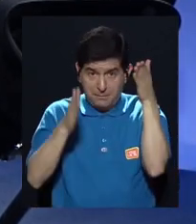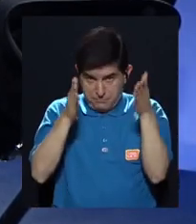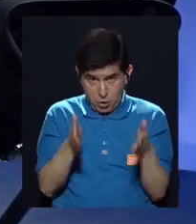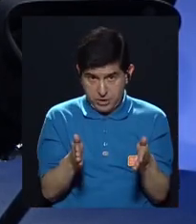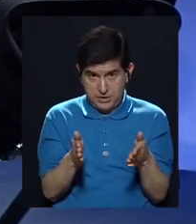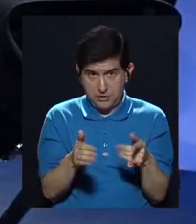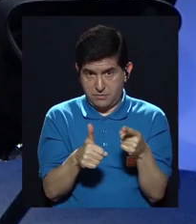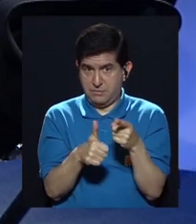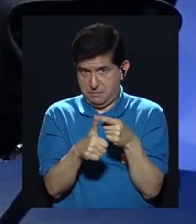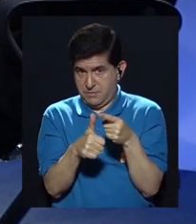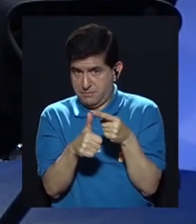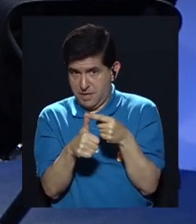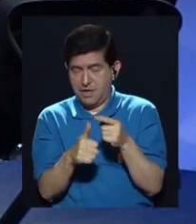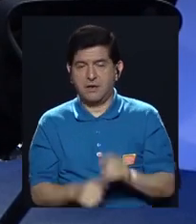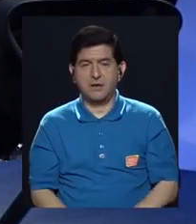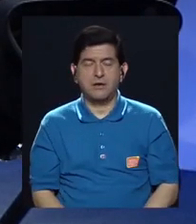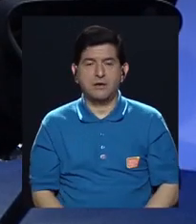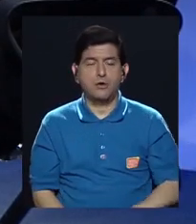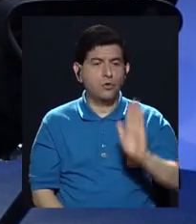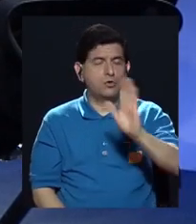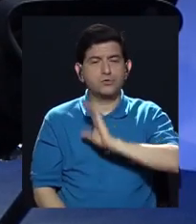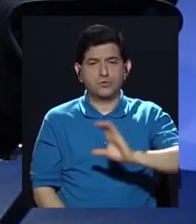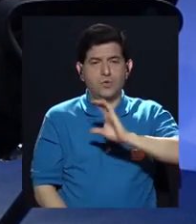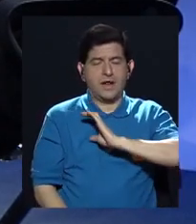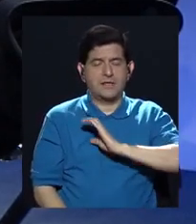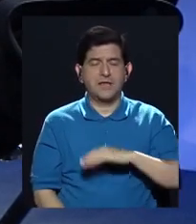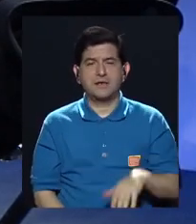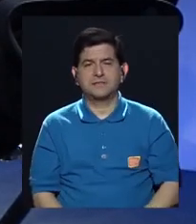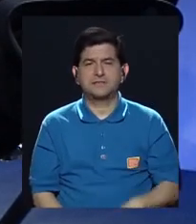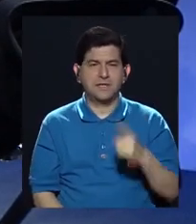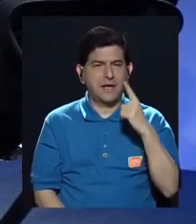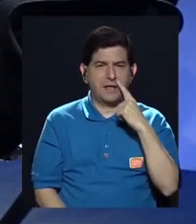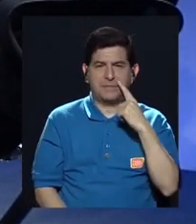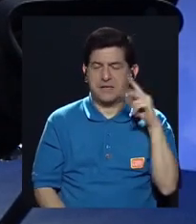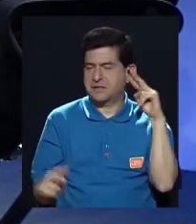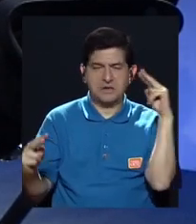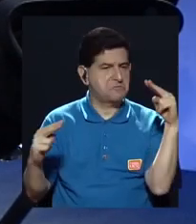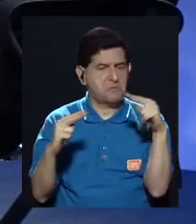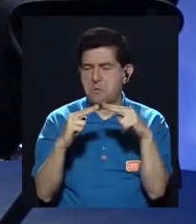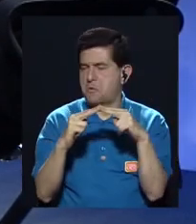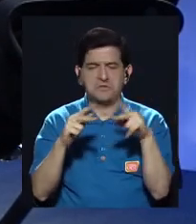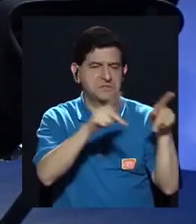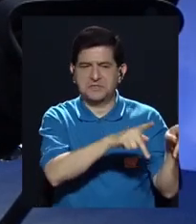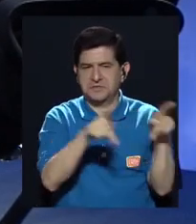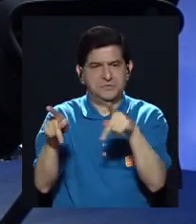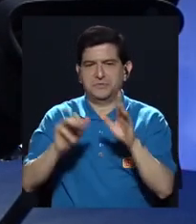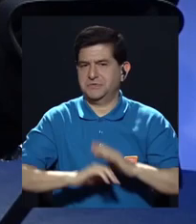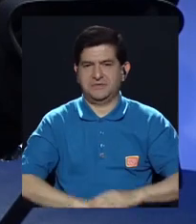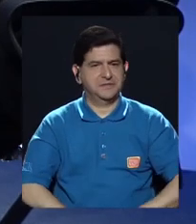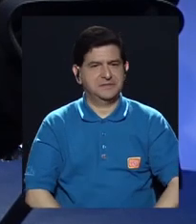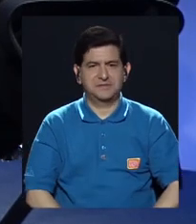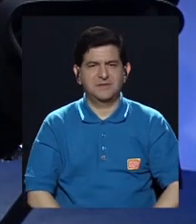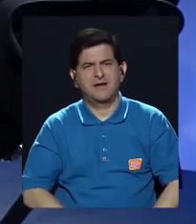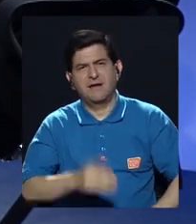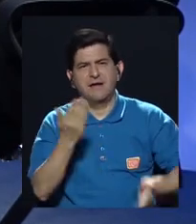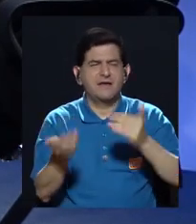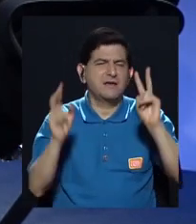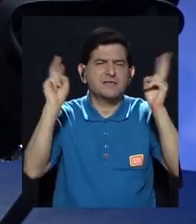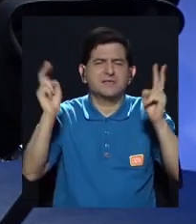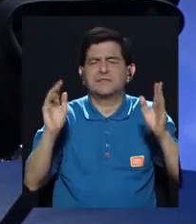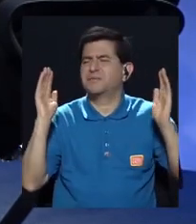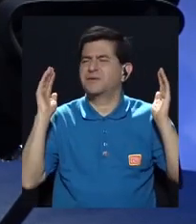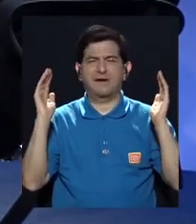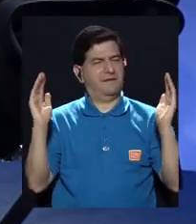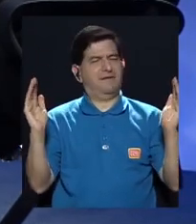político, la faceta de él como padre es desconocida y sería un tema